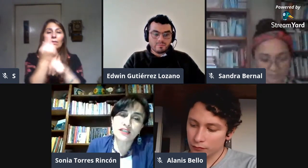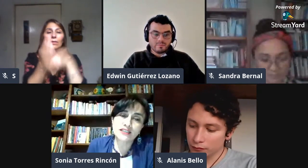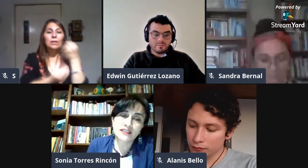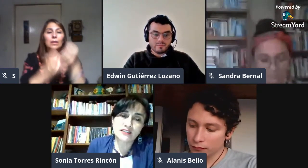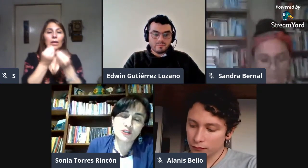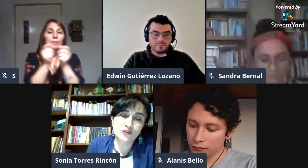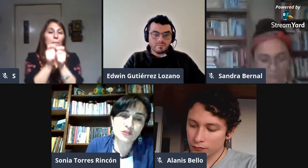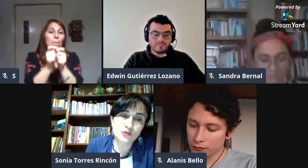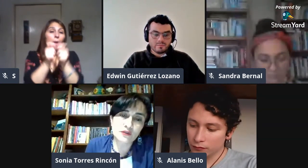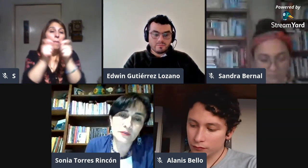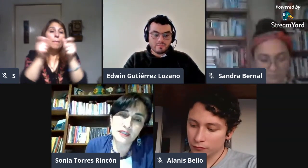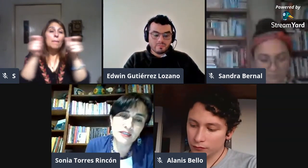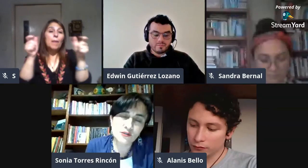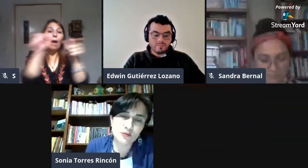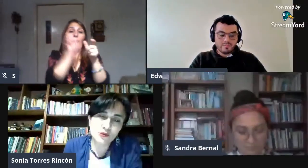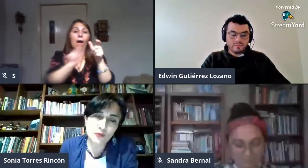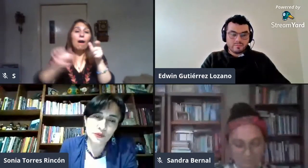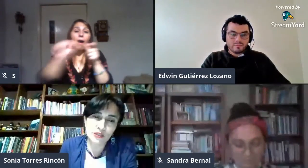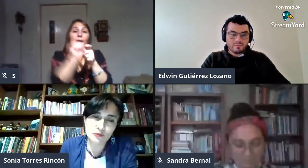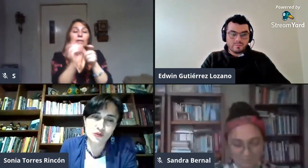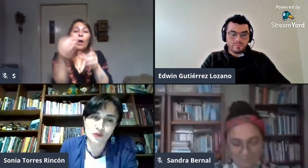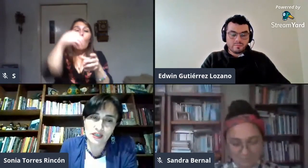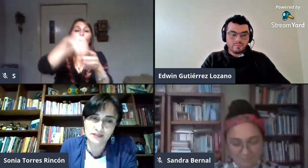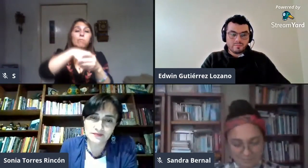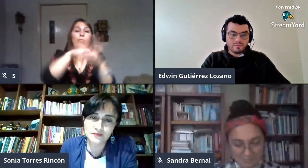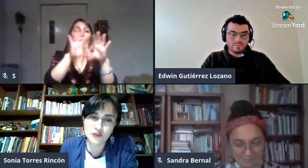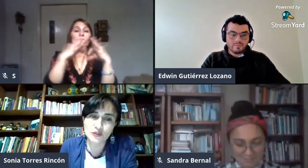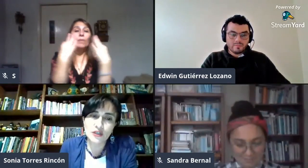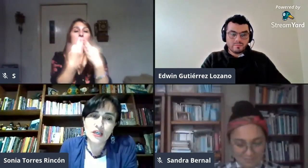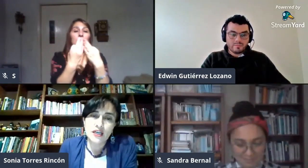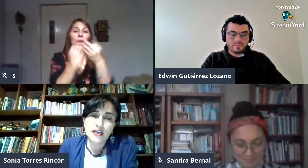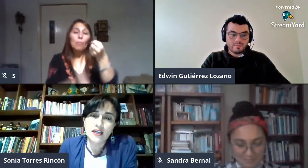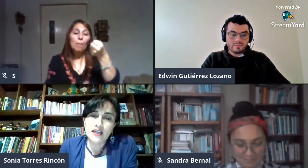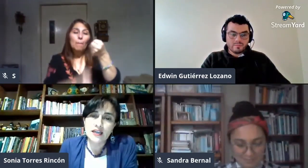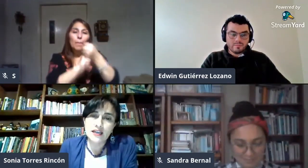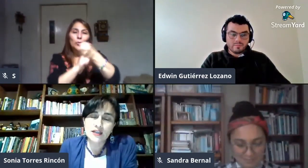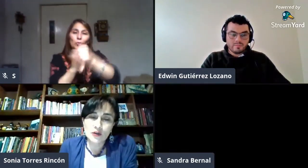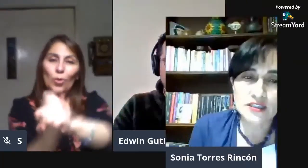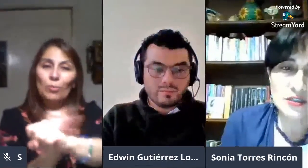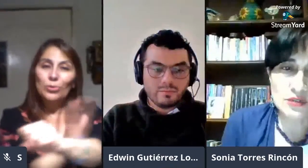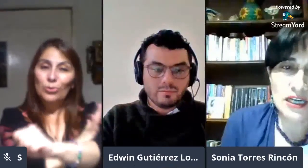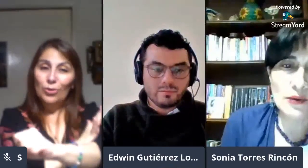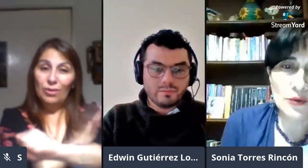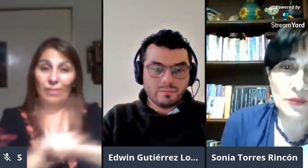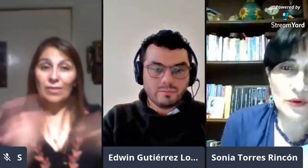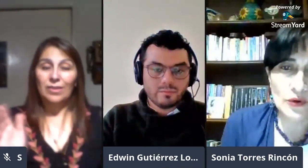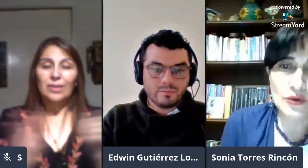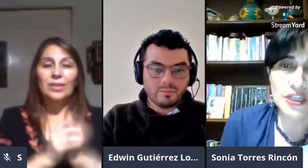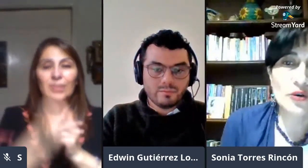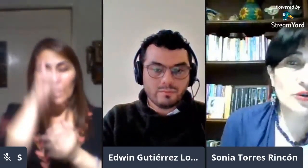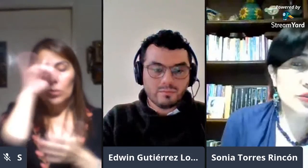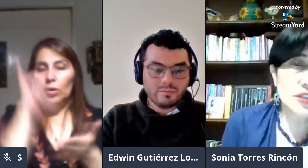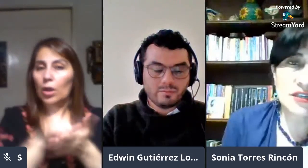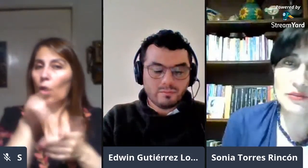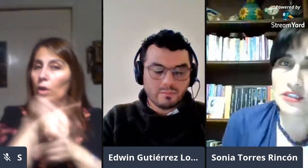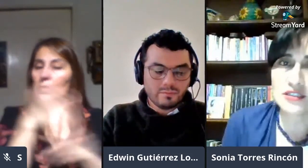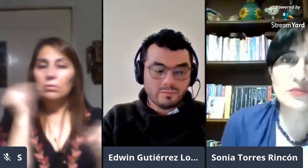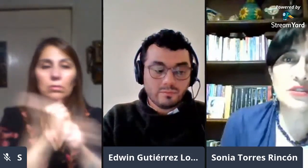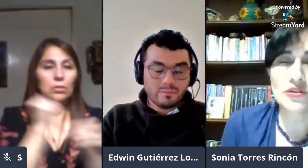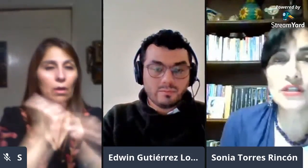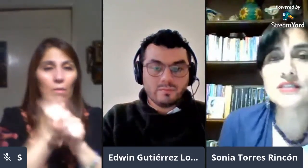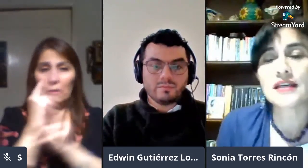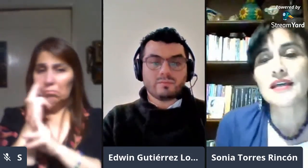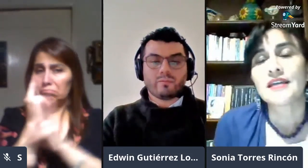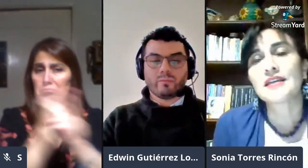de las mujeres al interior de sus familias como soporte emocional, ¿no? Creo que esa es una labor poco reconocida en